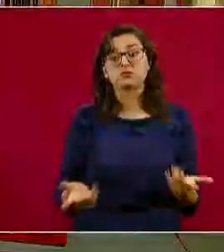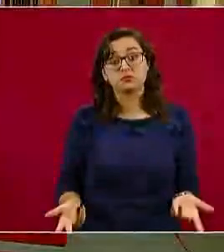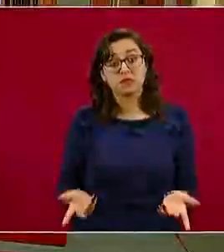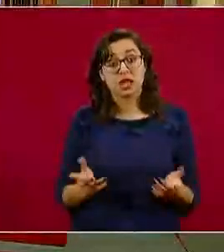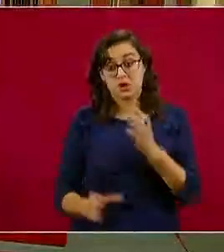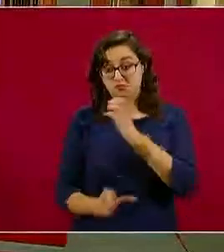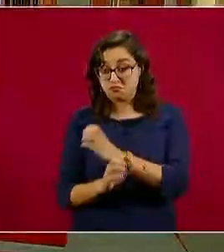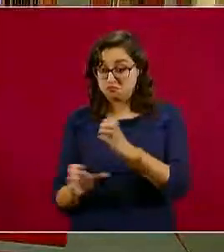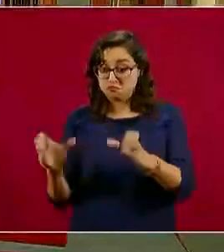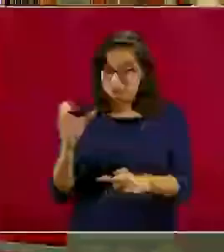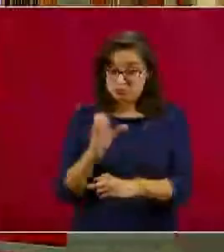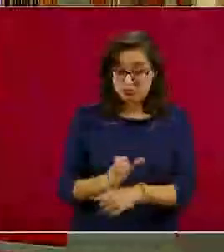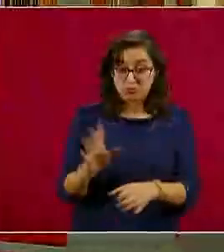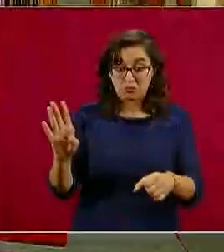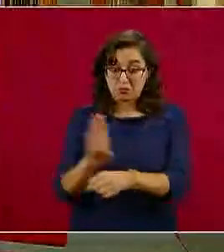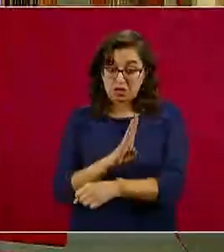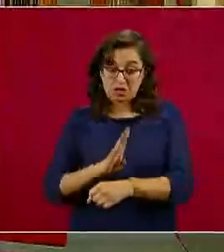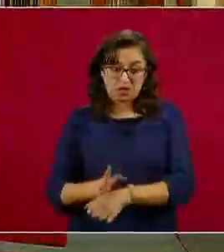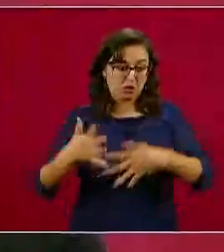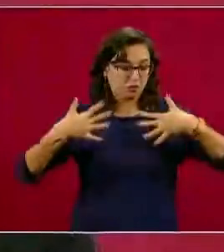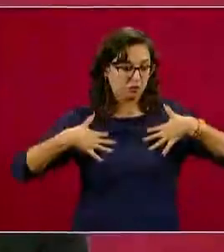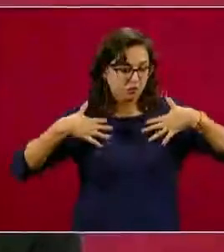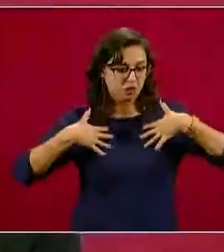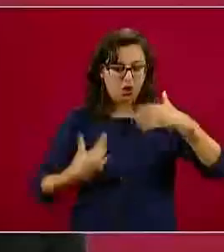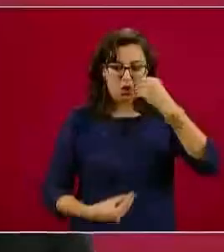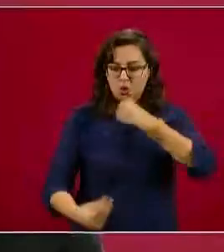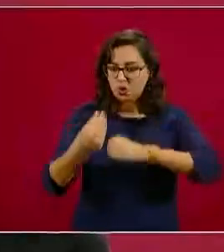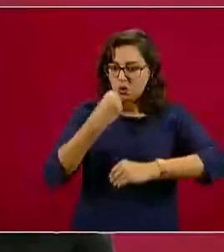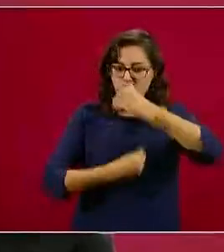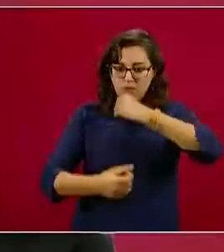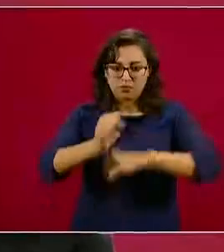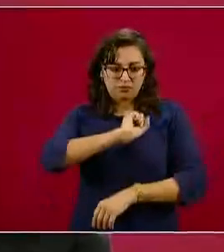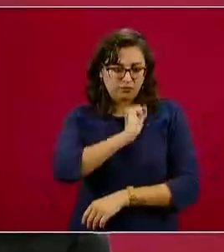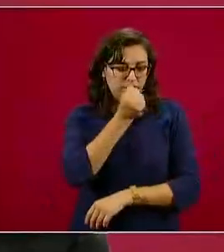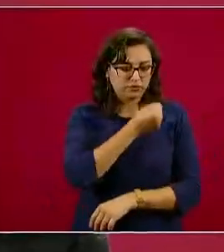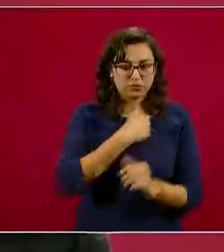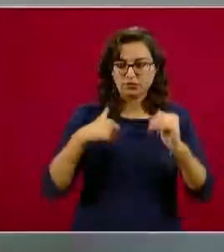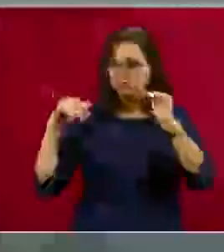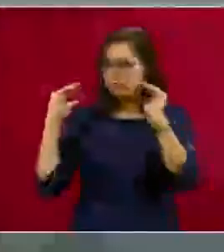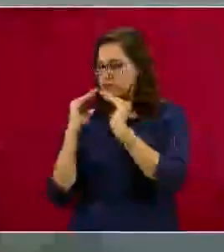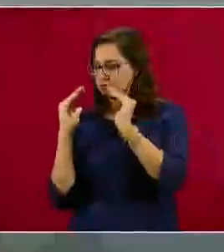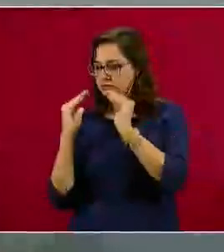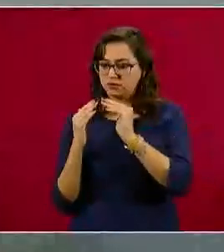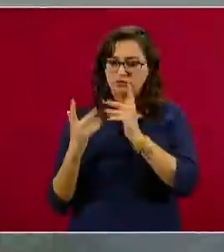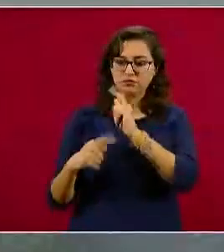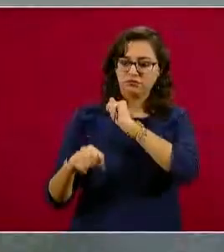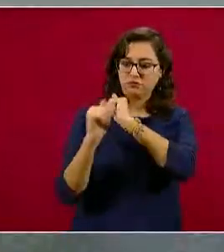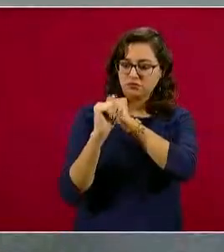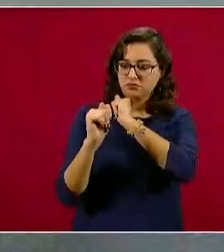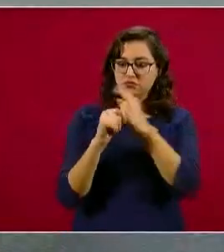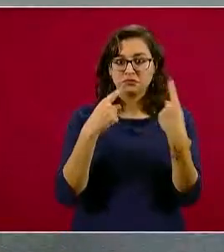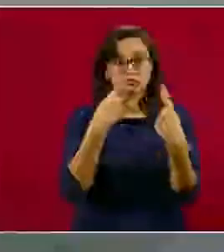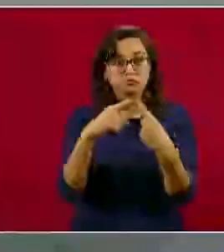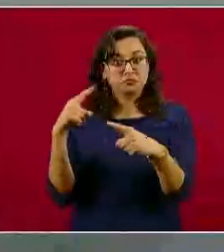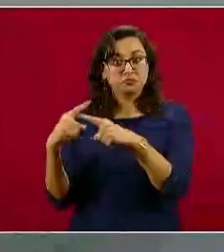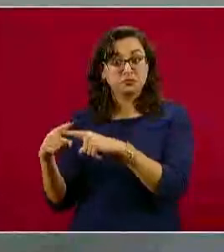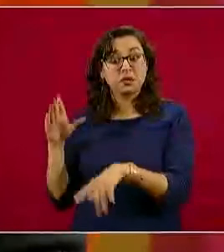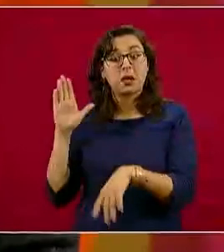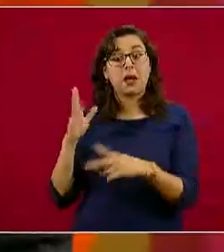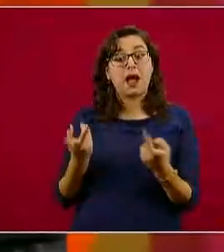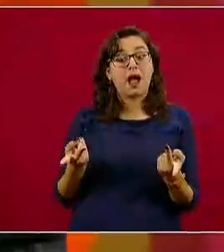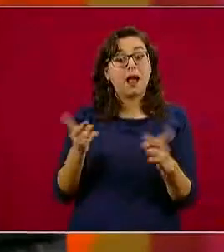benéfico, la vestimenta, los alimentos saludables, etcétera, la casa, transporte, pues causa